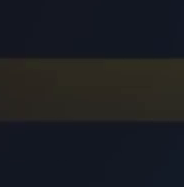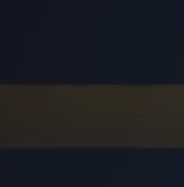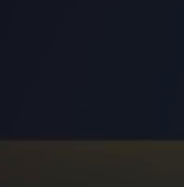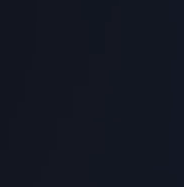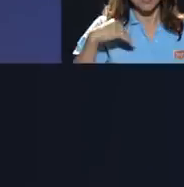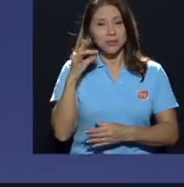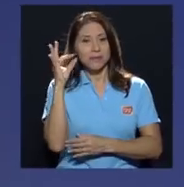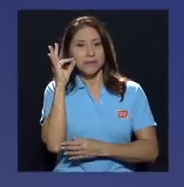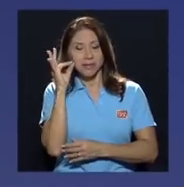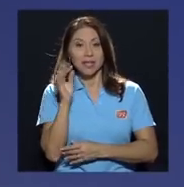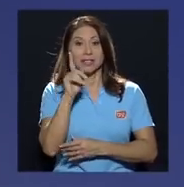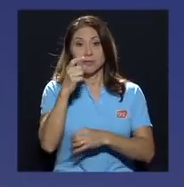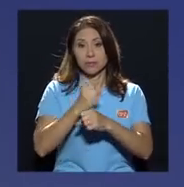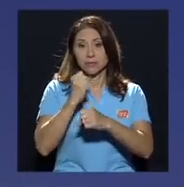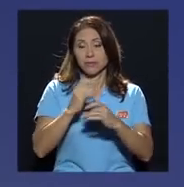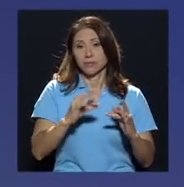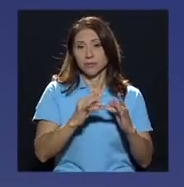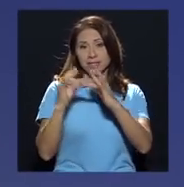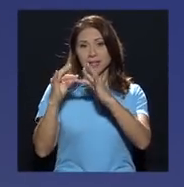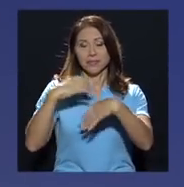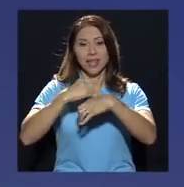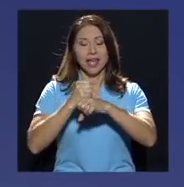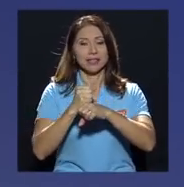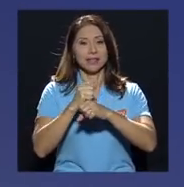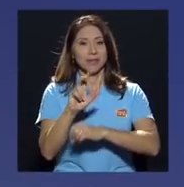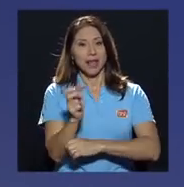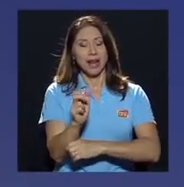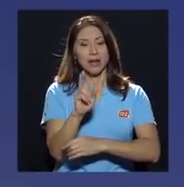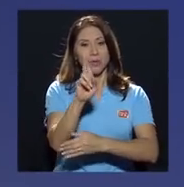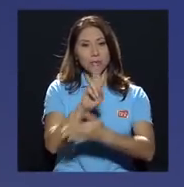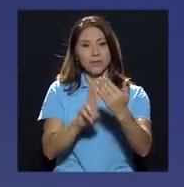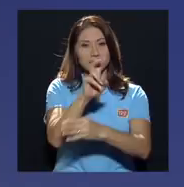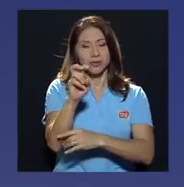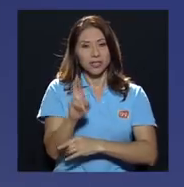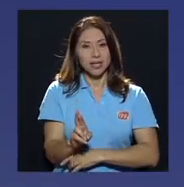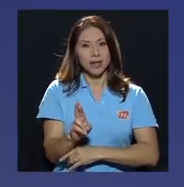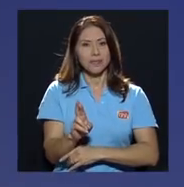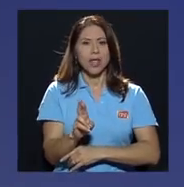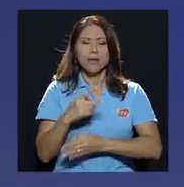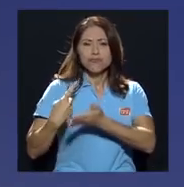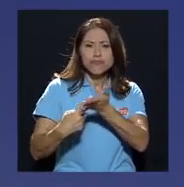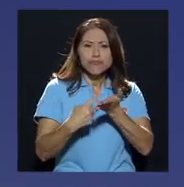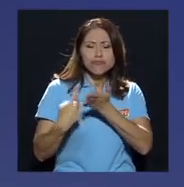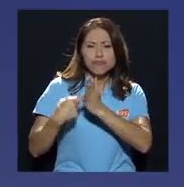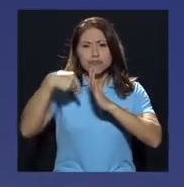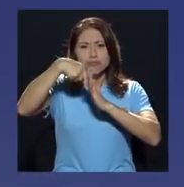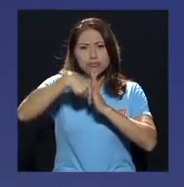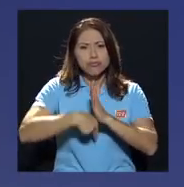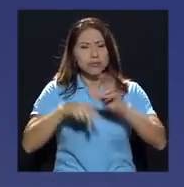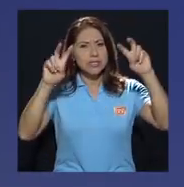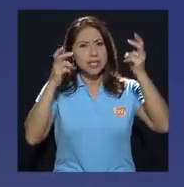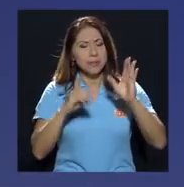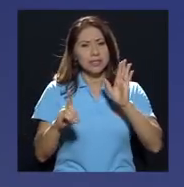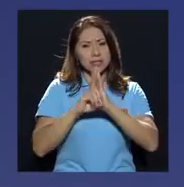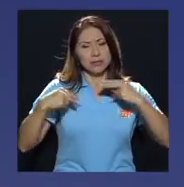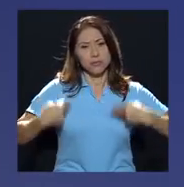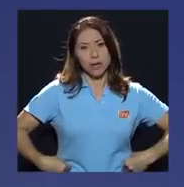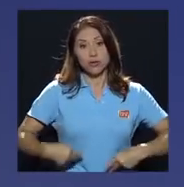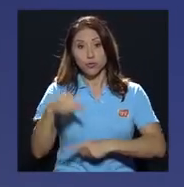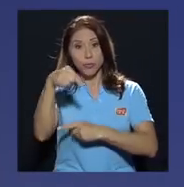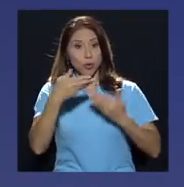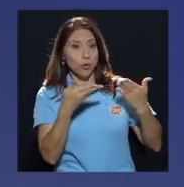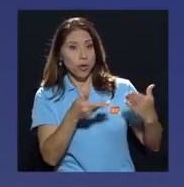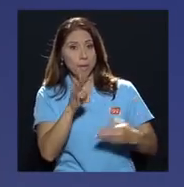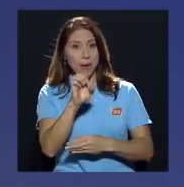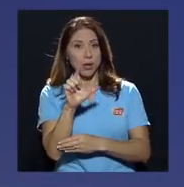hola bienvenidos y bienvenidas a un trabajo especial que hace el canal universidad de costa rica reflexionando profundamente sobre temas de derechos humanos